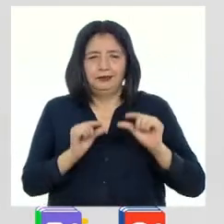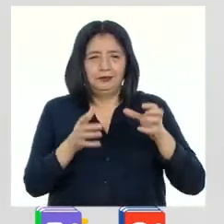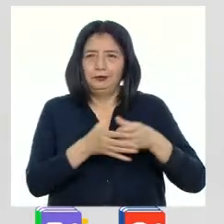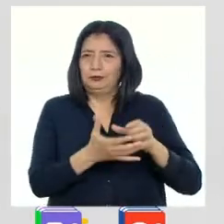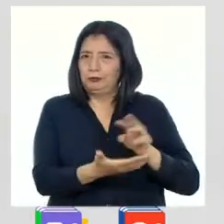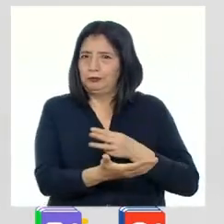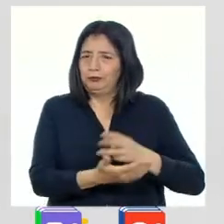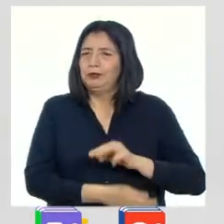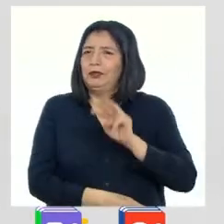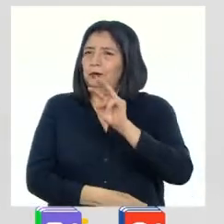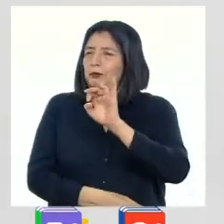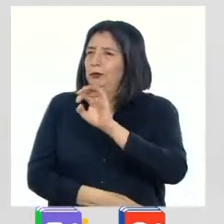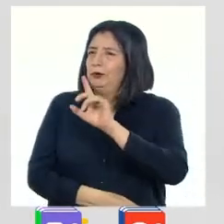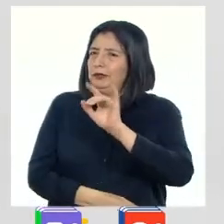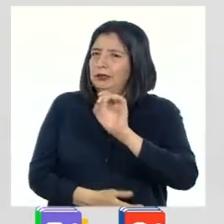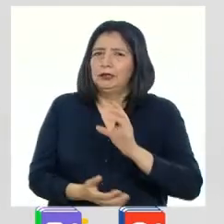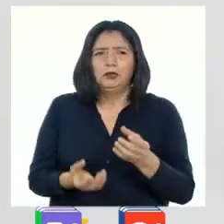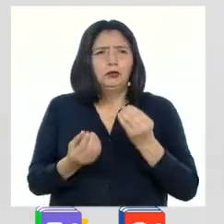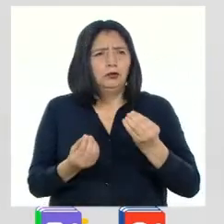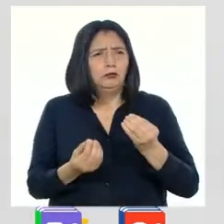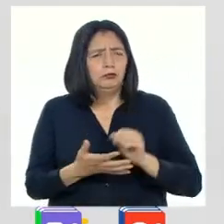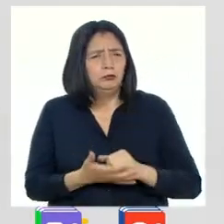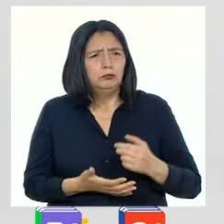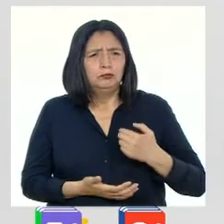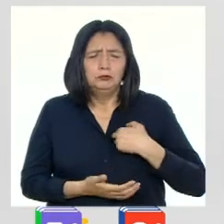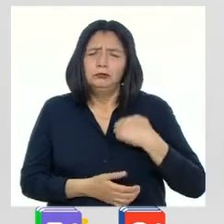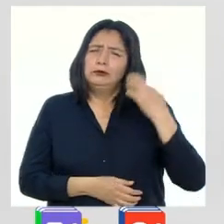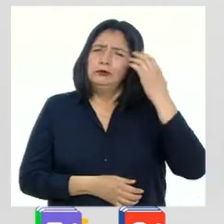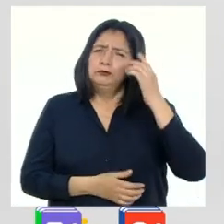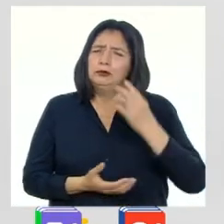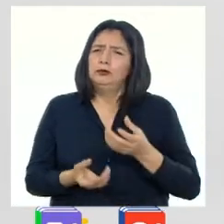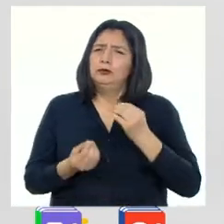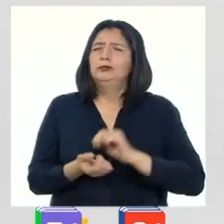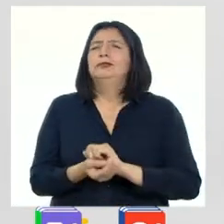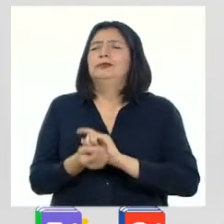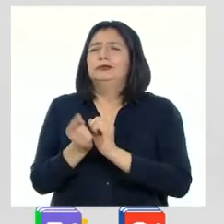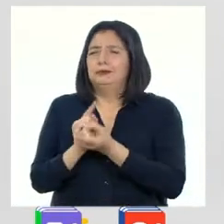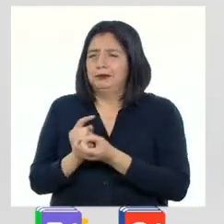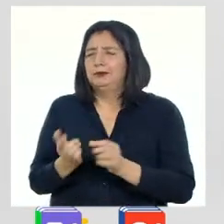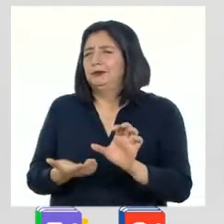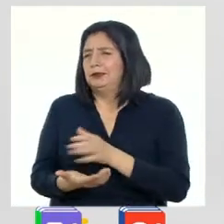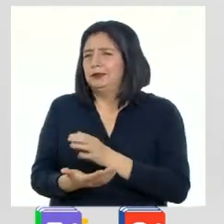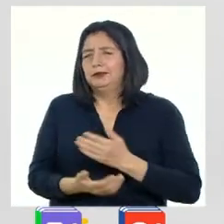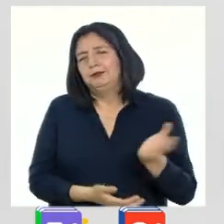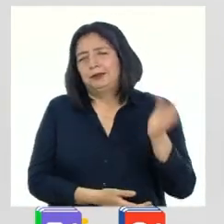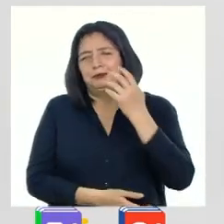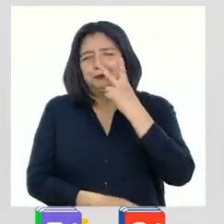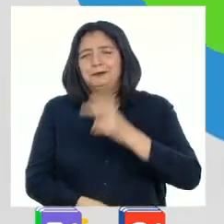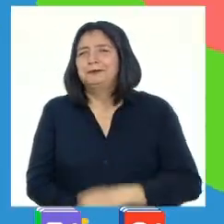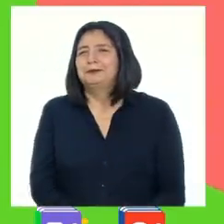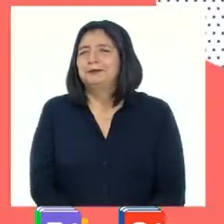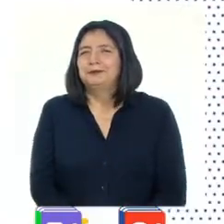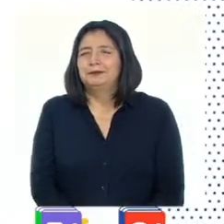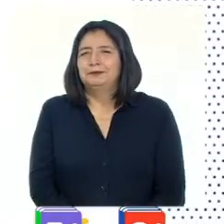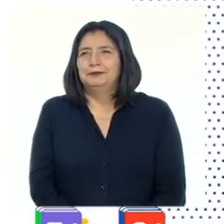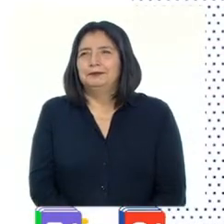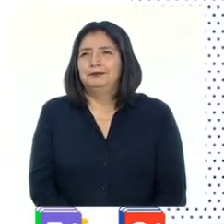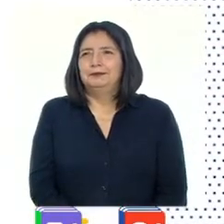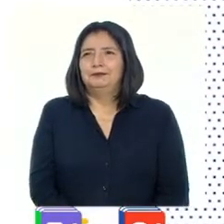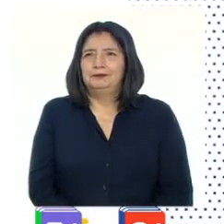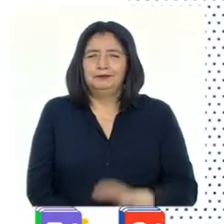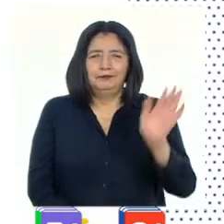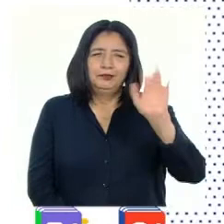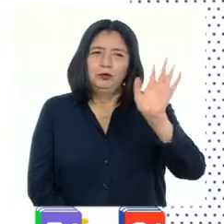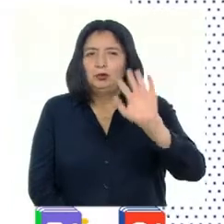nos mostrará cómo podemos convertir nuestras reflexiones en una canción. ¡Vamos a verlo!